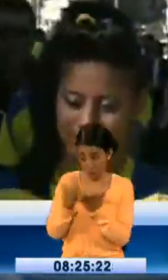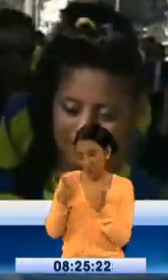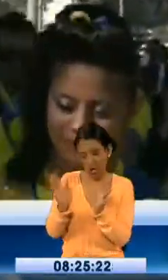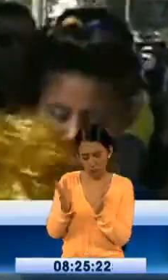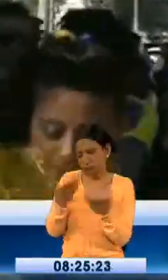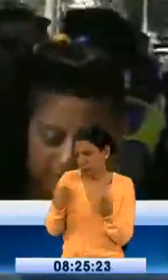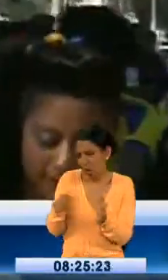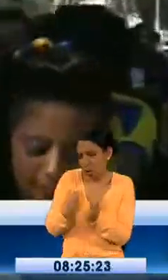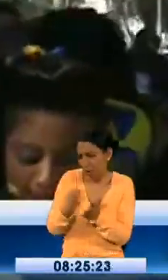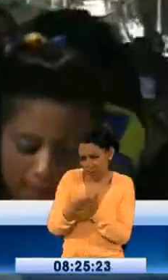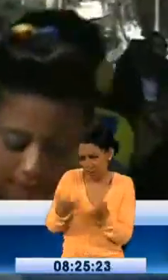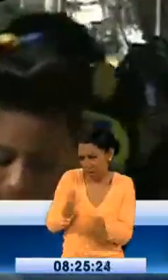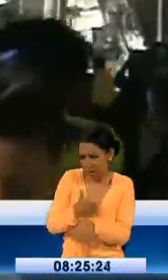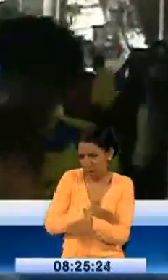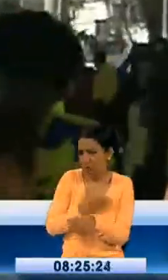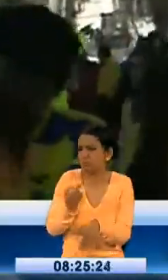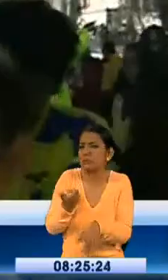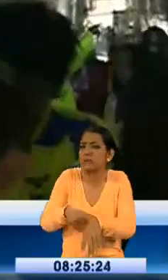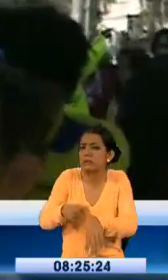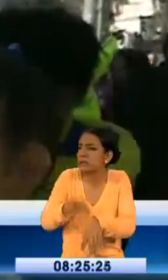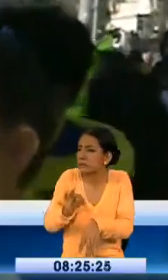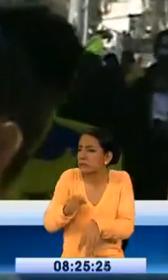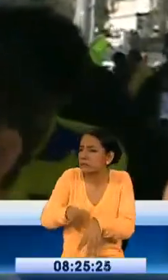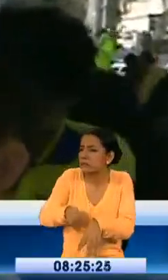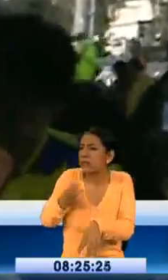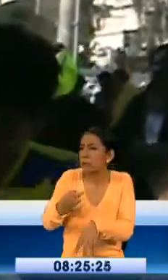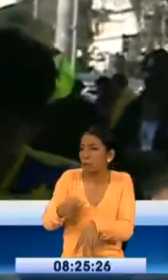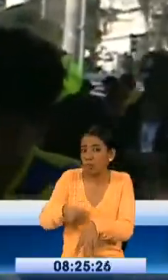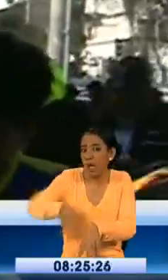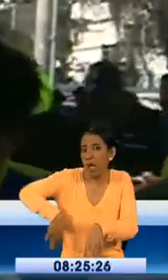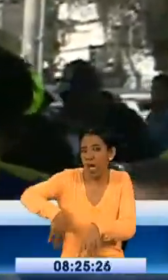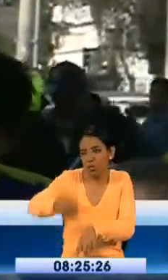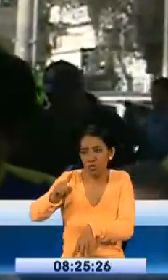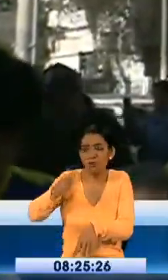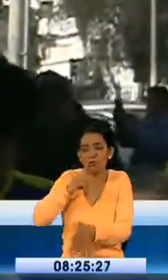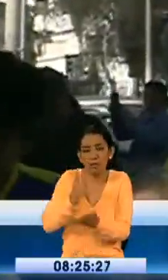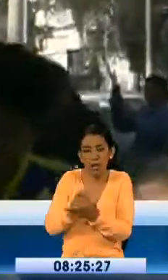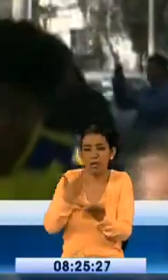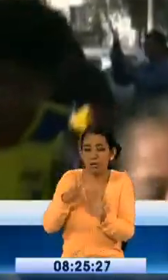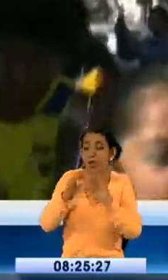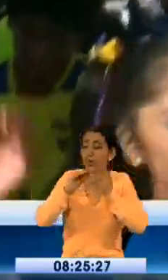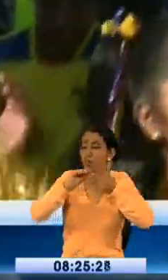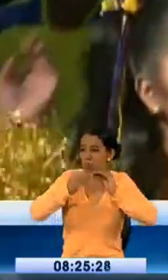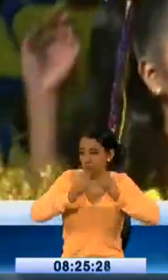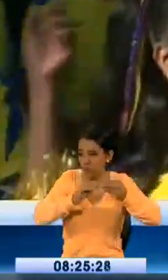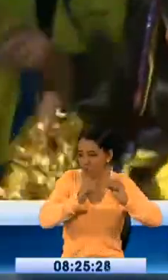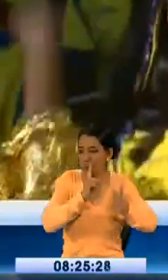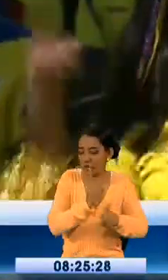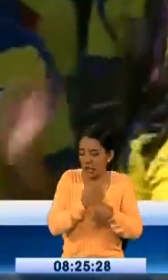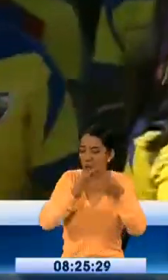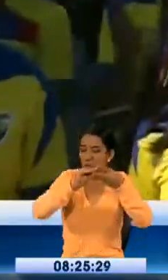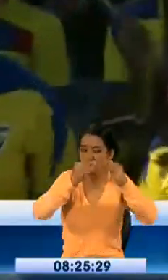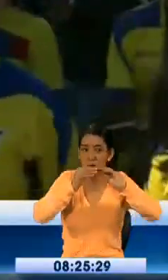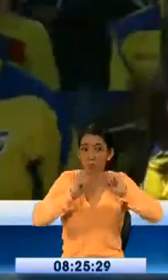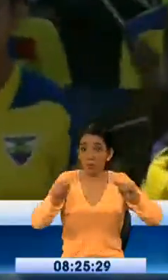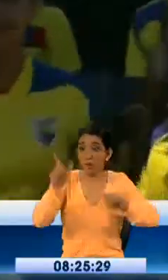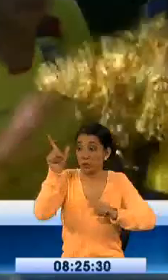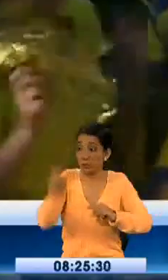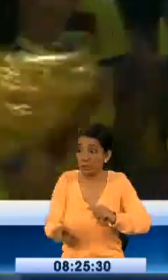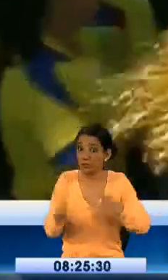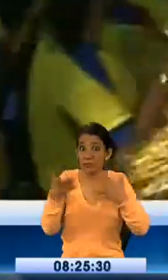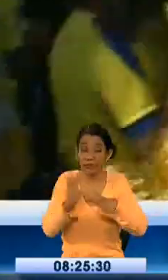obviamente, acudan con tiempo porque si bien es cierto existen entradas numeradas, obviamente la persona viene al